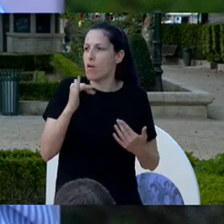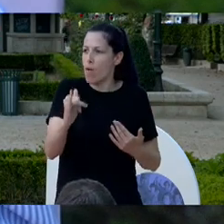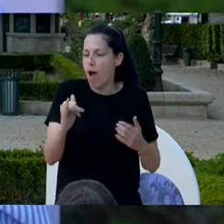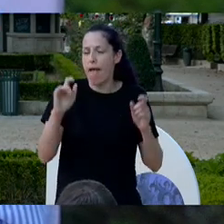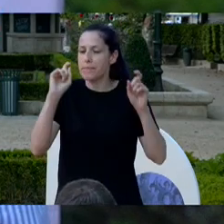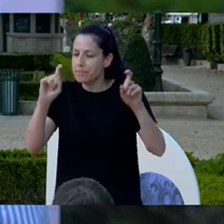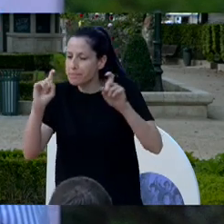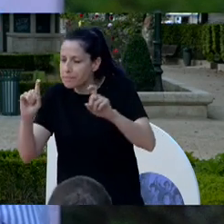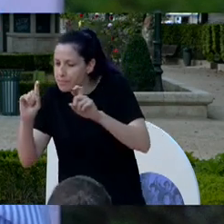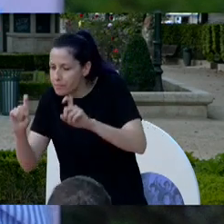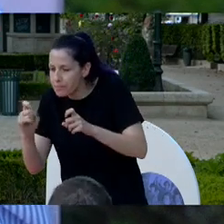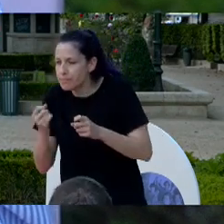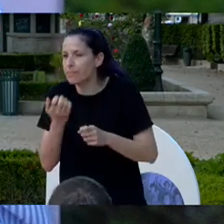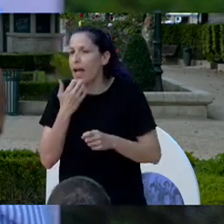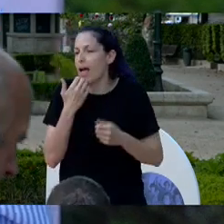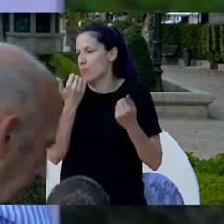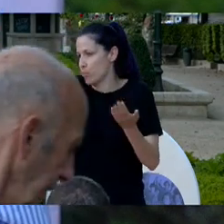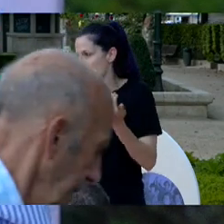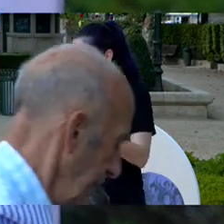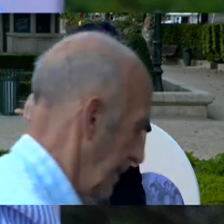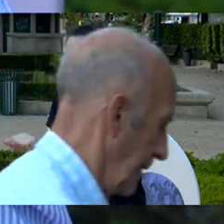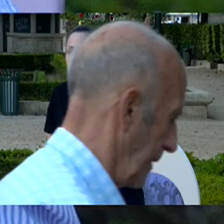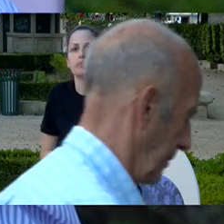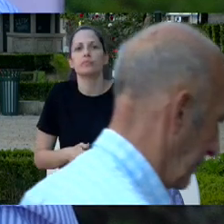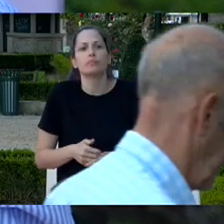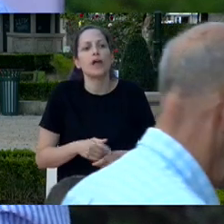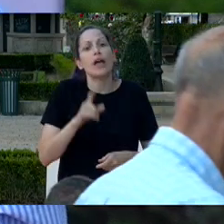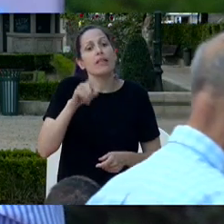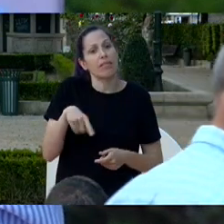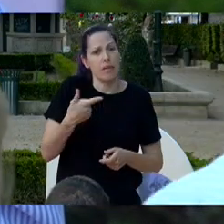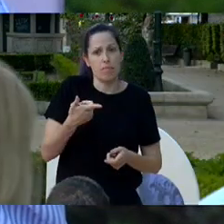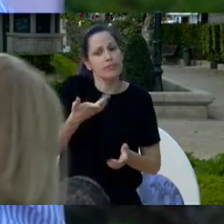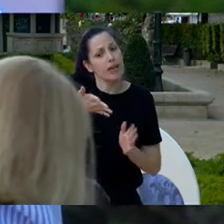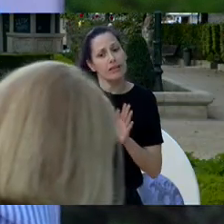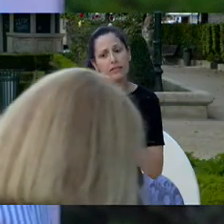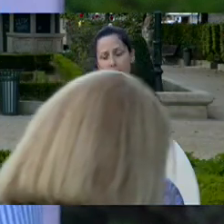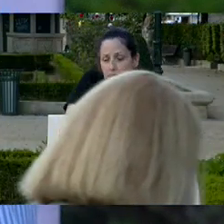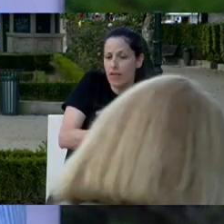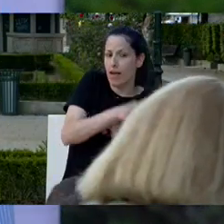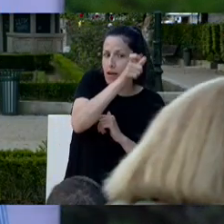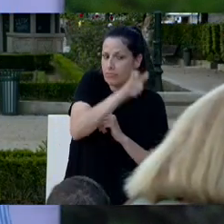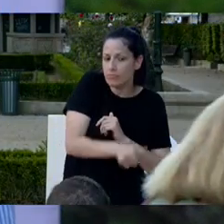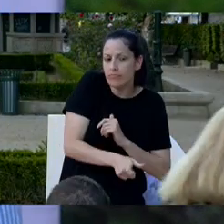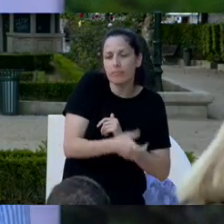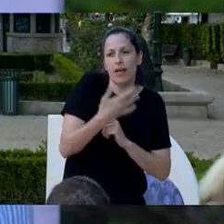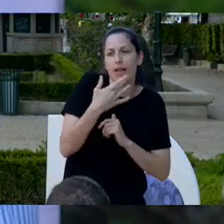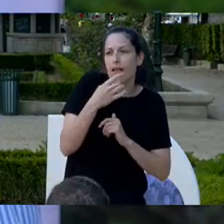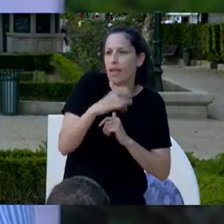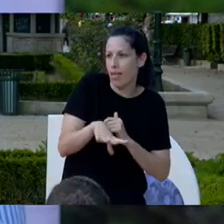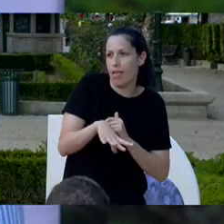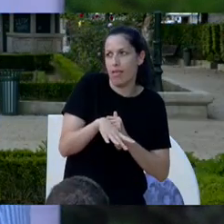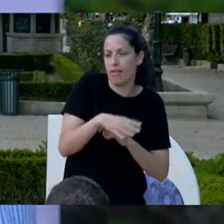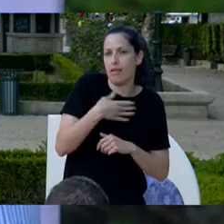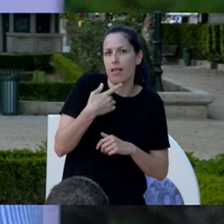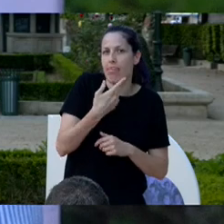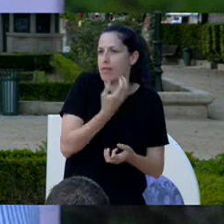e co seu exemplo. Creo que define perfectamente quen era Ernestino Otero e a percepción que había